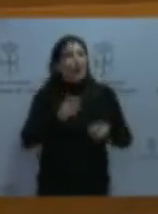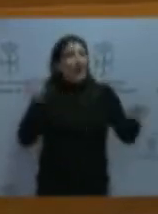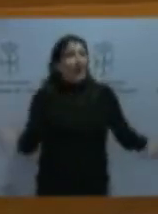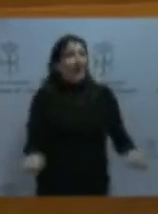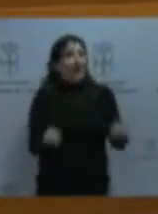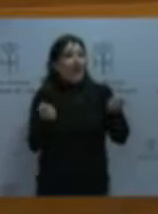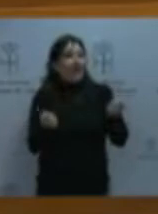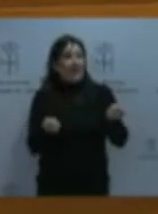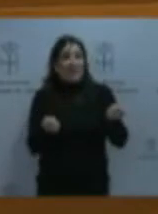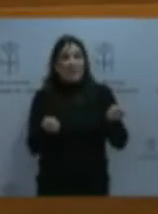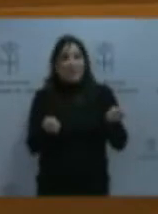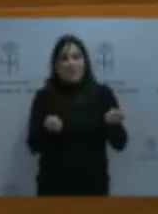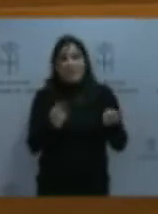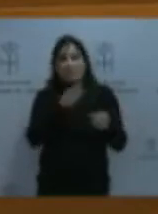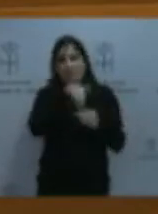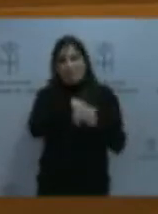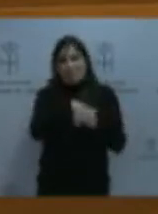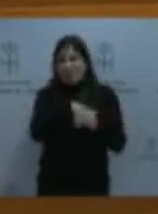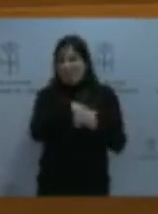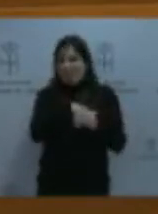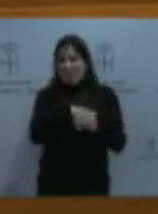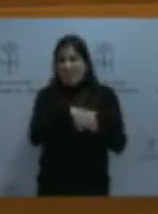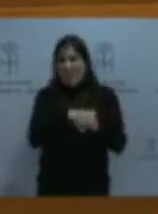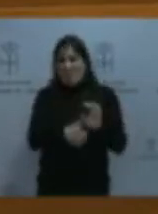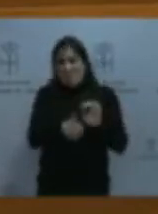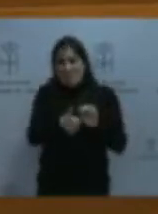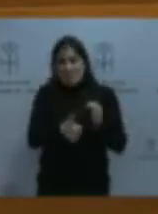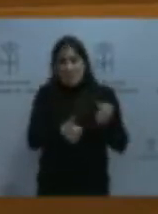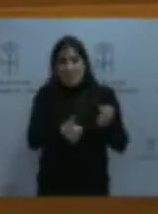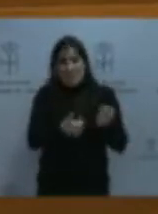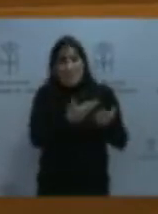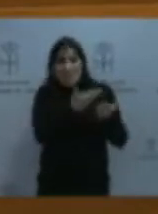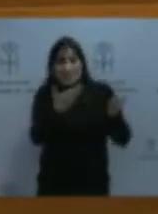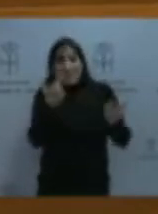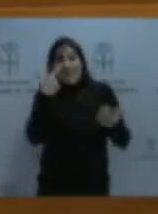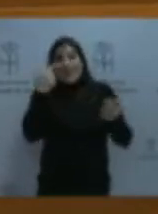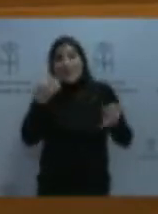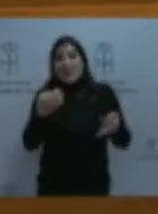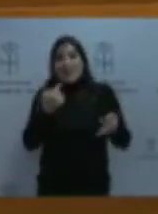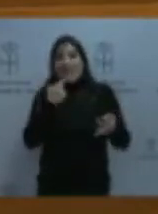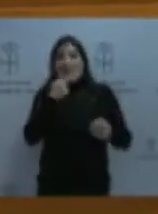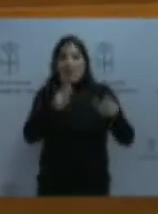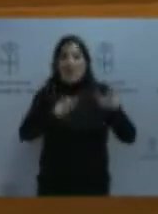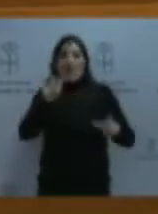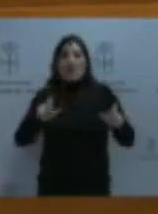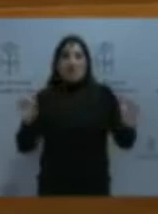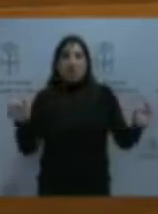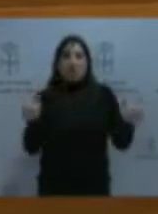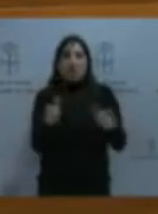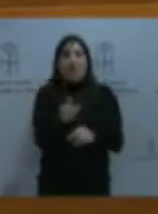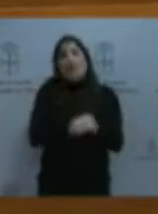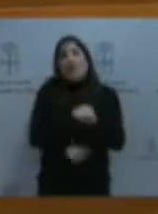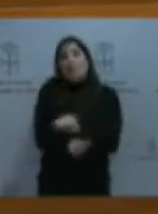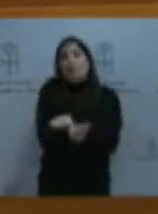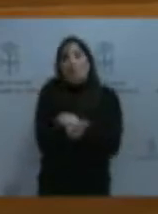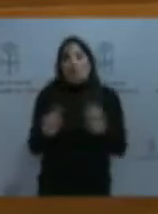Miren, parten de una realidad objetiva, el descenso de la natalidad. Y a partir de ahí construyen su